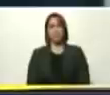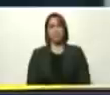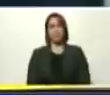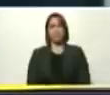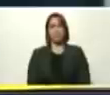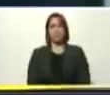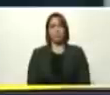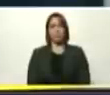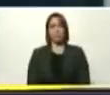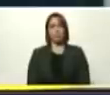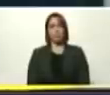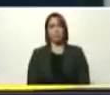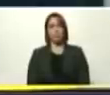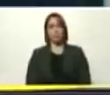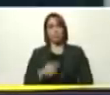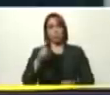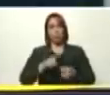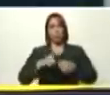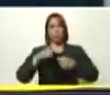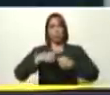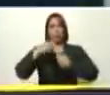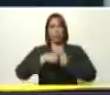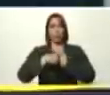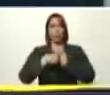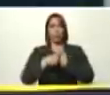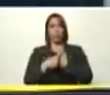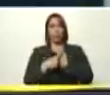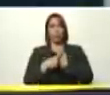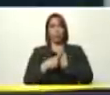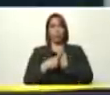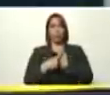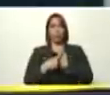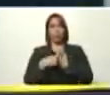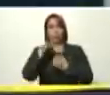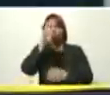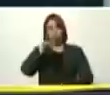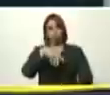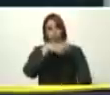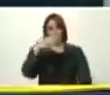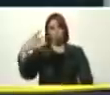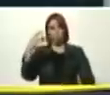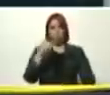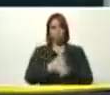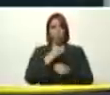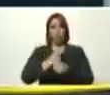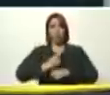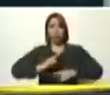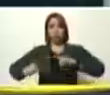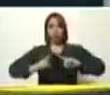que era la conformación de la agenda concreta de acción.